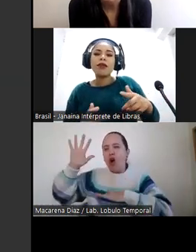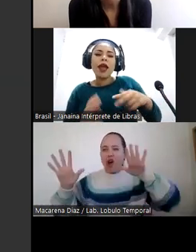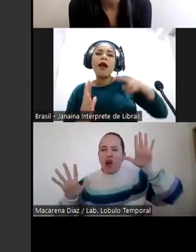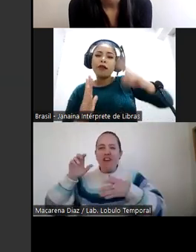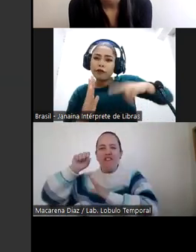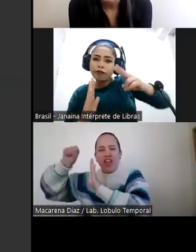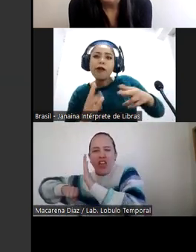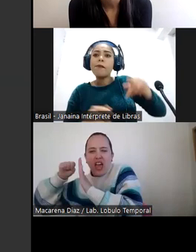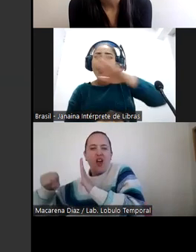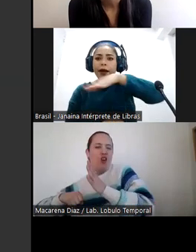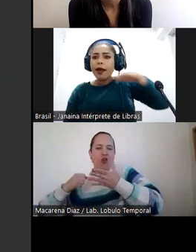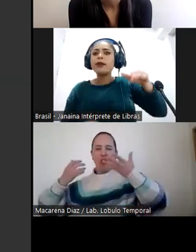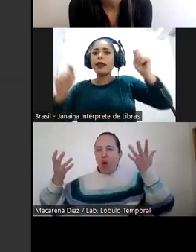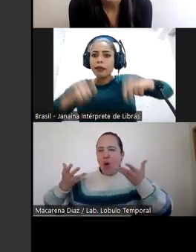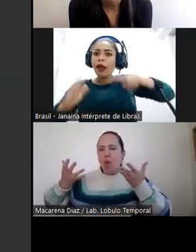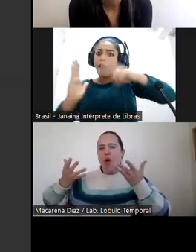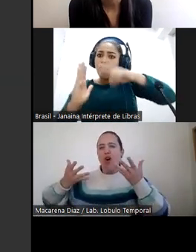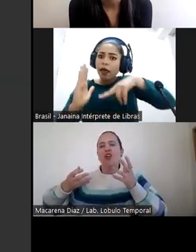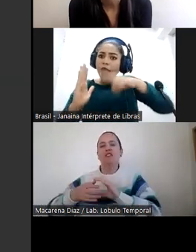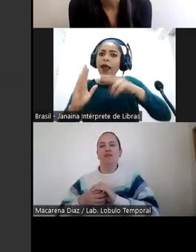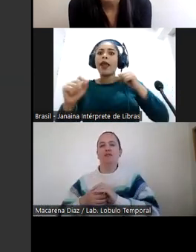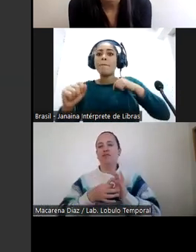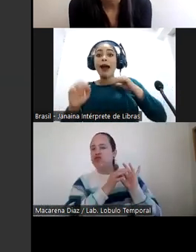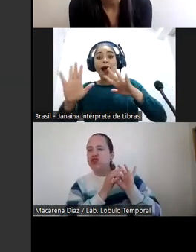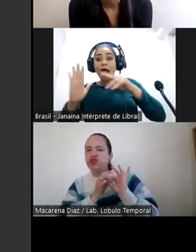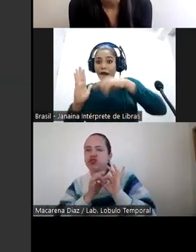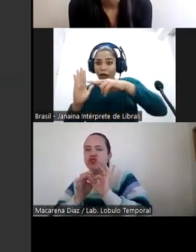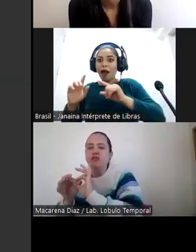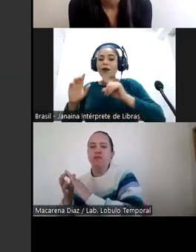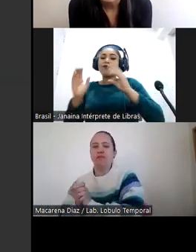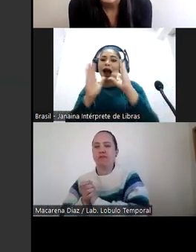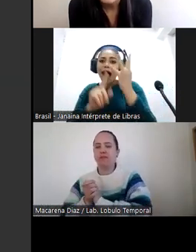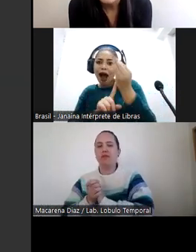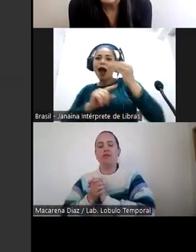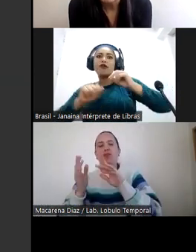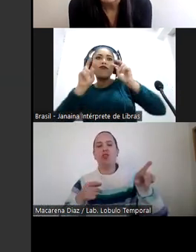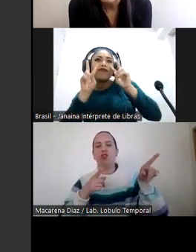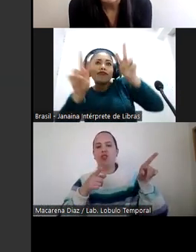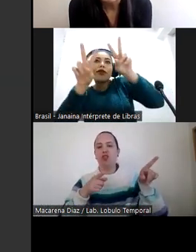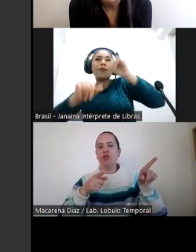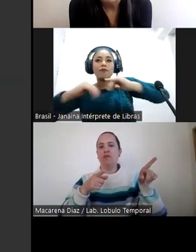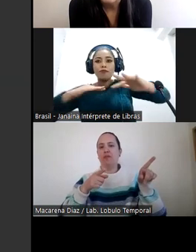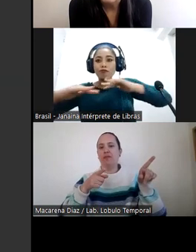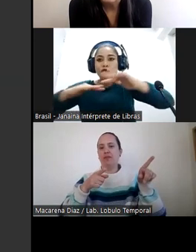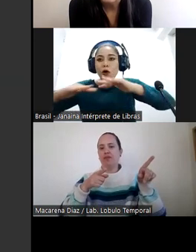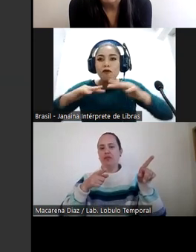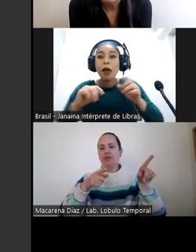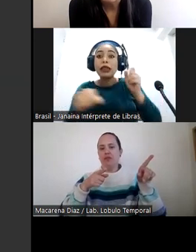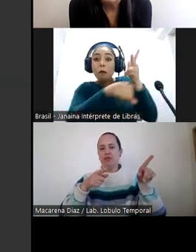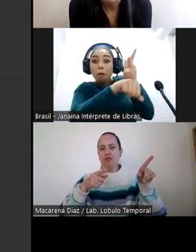niños pueden leer a través del movimiento, a través del arte, a través de ciertos videos que vamos a